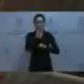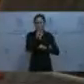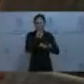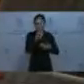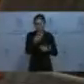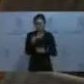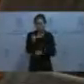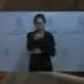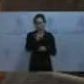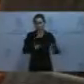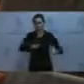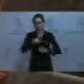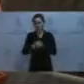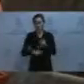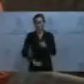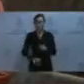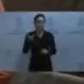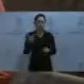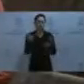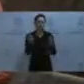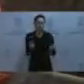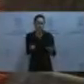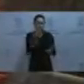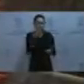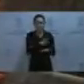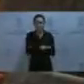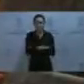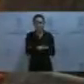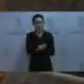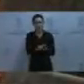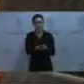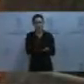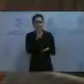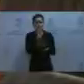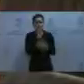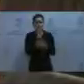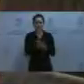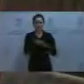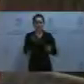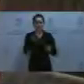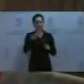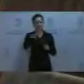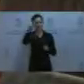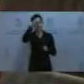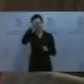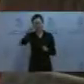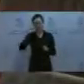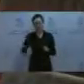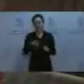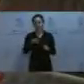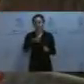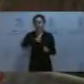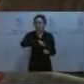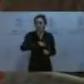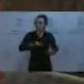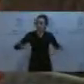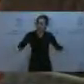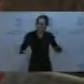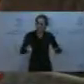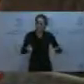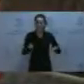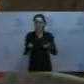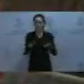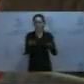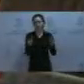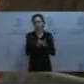de familiares, muy importante, si hablamos de este tipo de enfermedades, le diré que estamos potenciando la coordinación